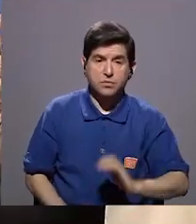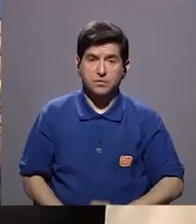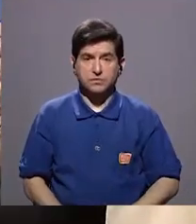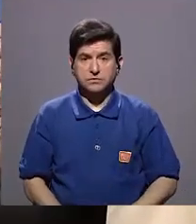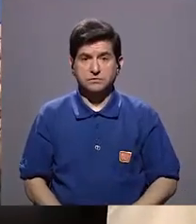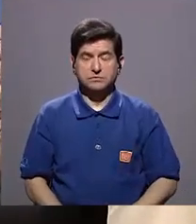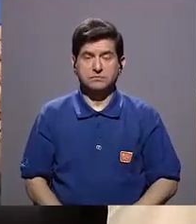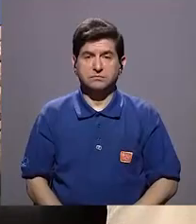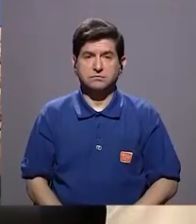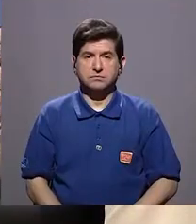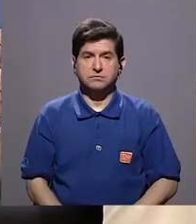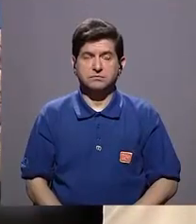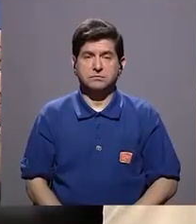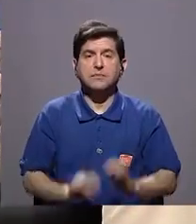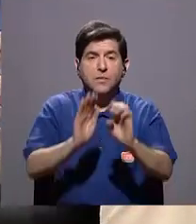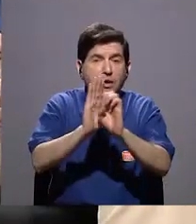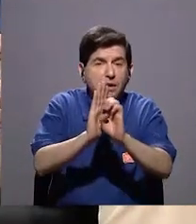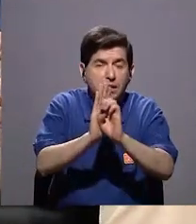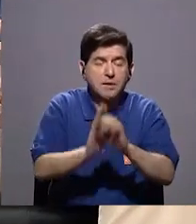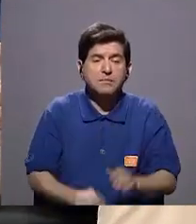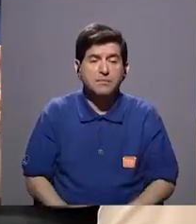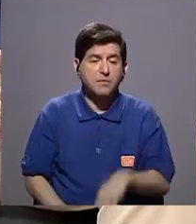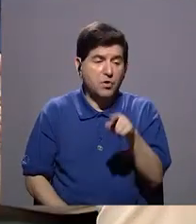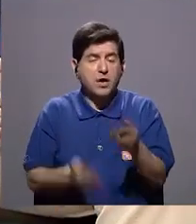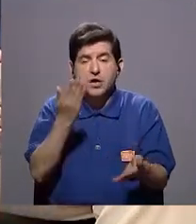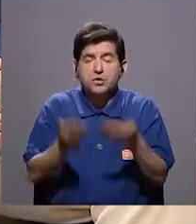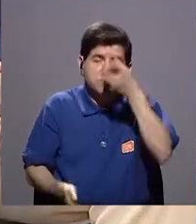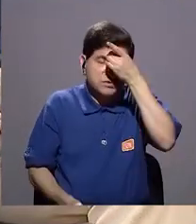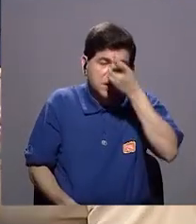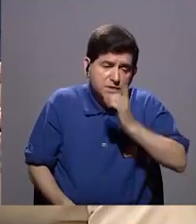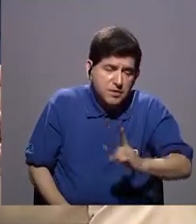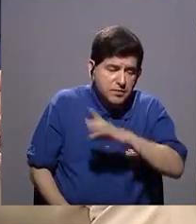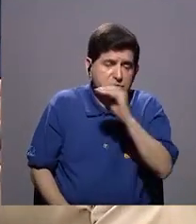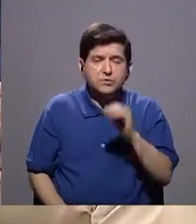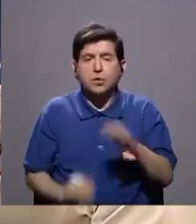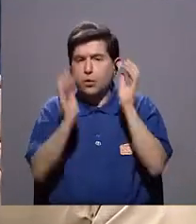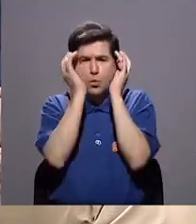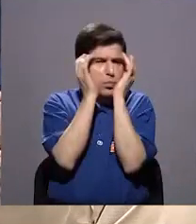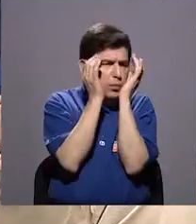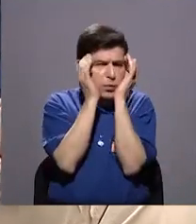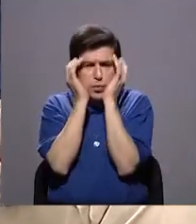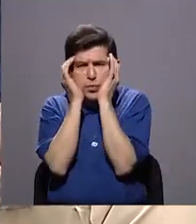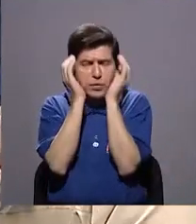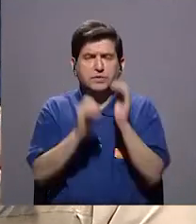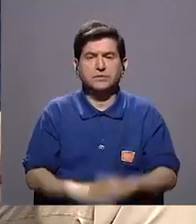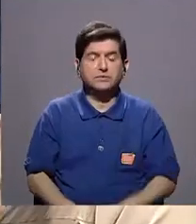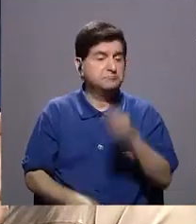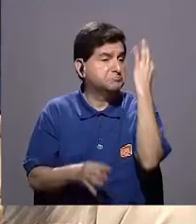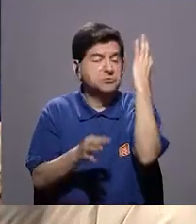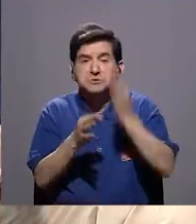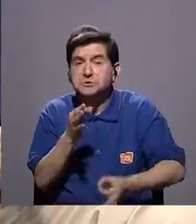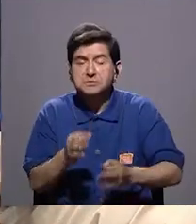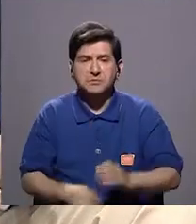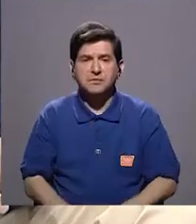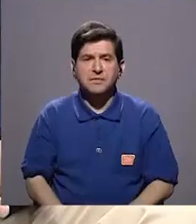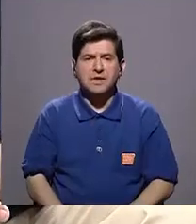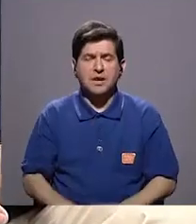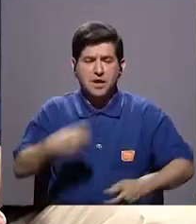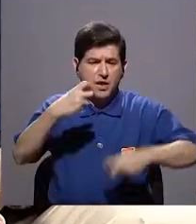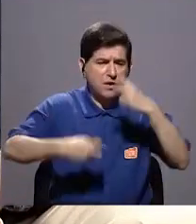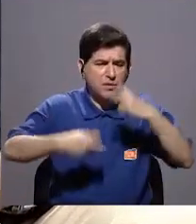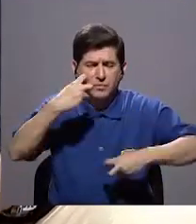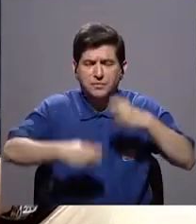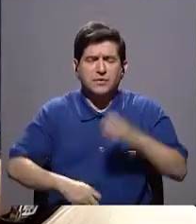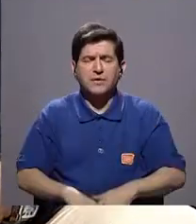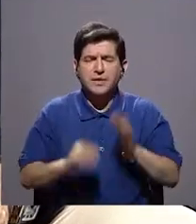niños pequeños, ¿verdad? Empezamos a ver que ellos se nos pueden deprimir, nos pueden hacer cuadros de ansiedad. Tan sencillo como un